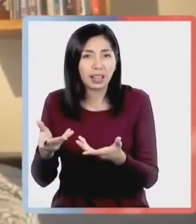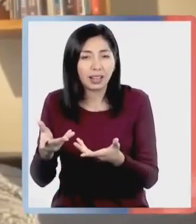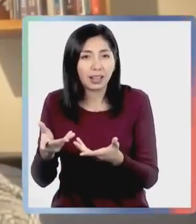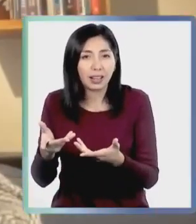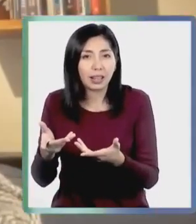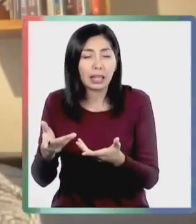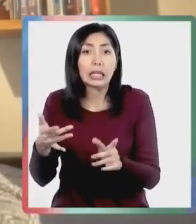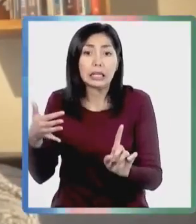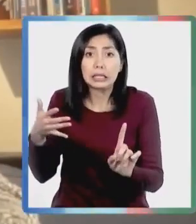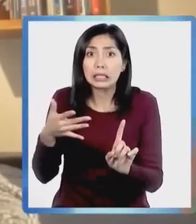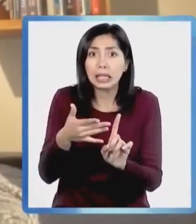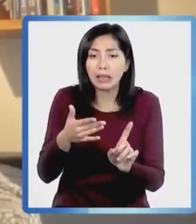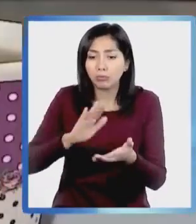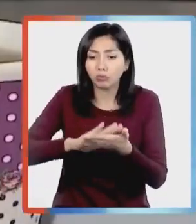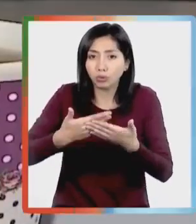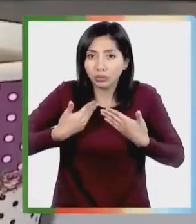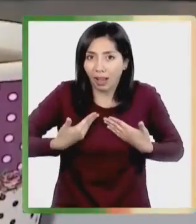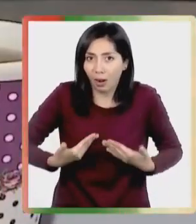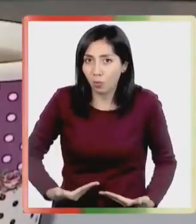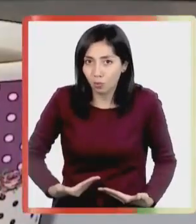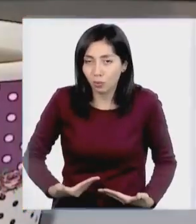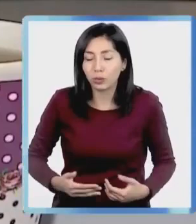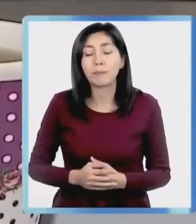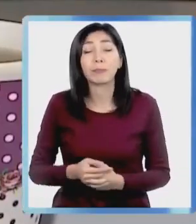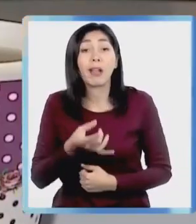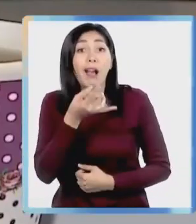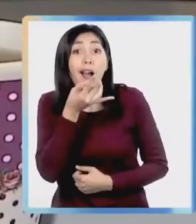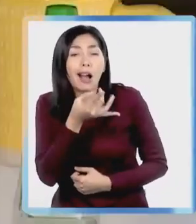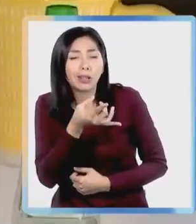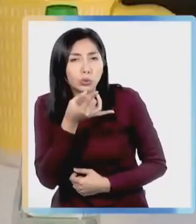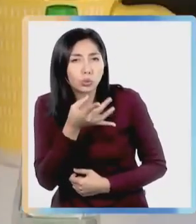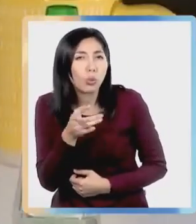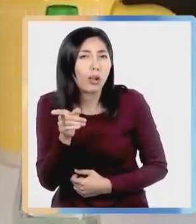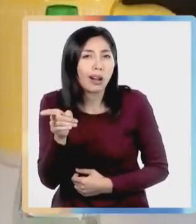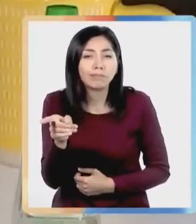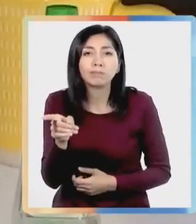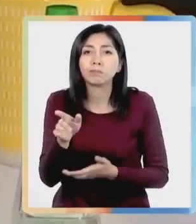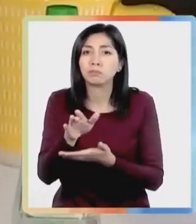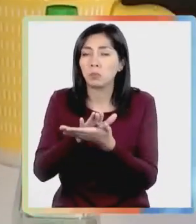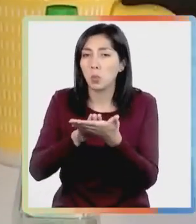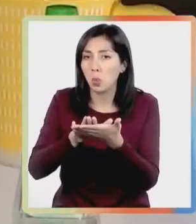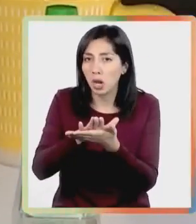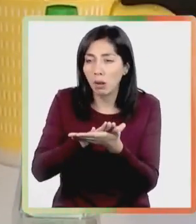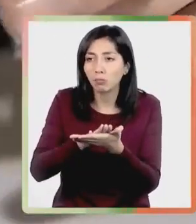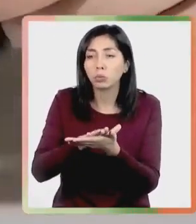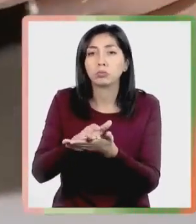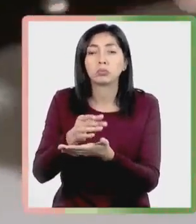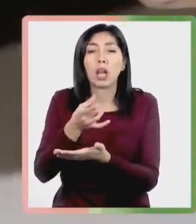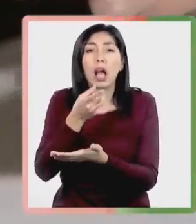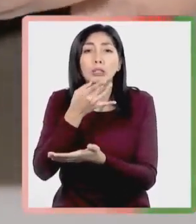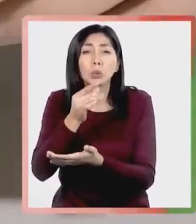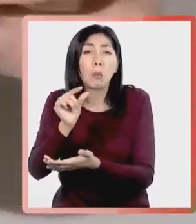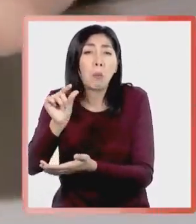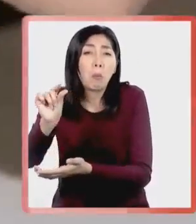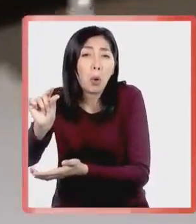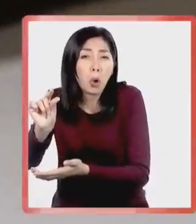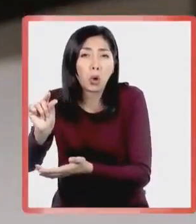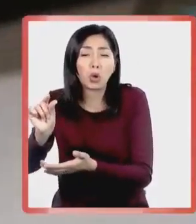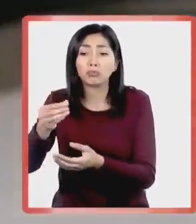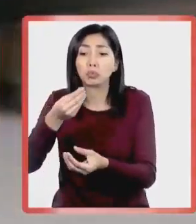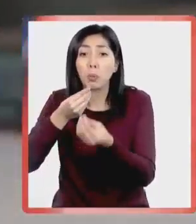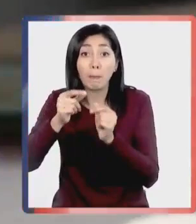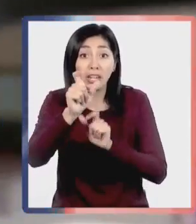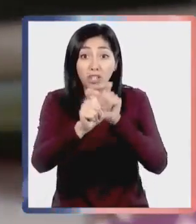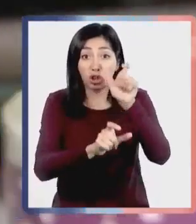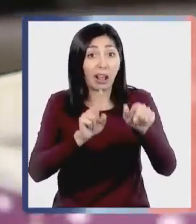va a incidir en nuestro estado nutricional. Entonces, el azúcar en sí, si uno lo utiliza en